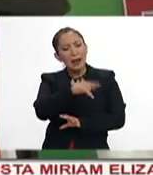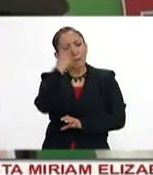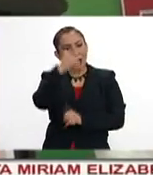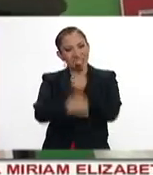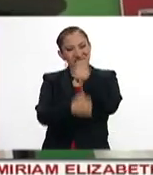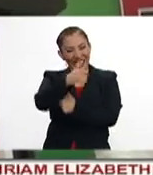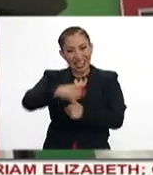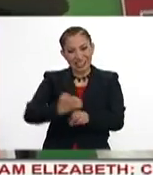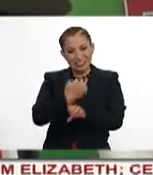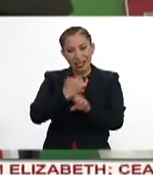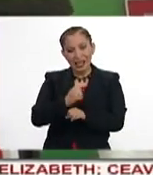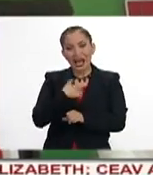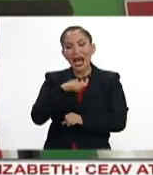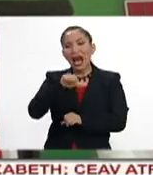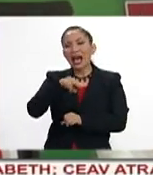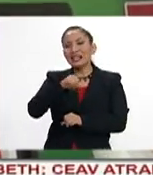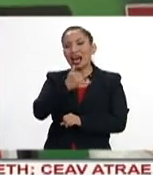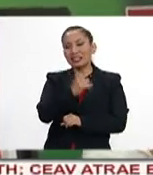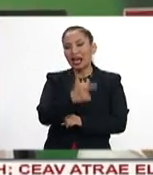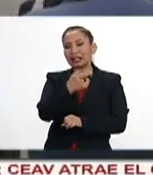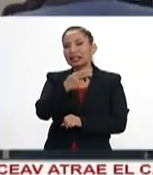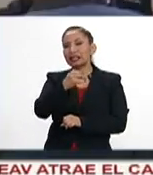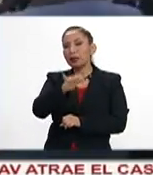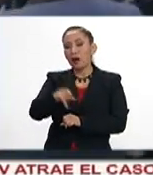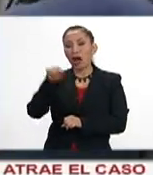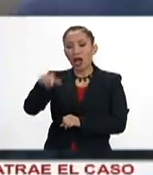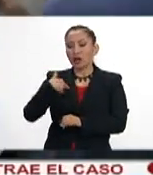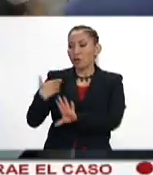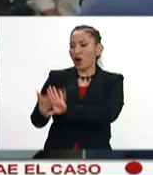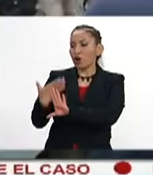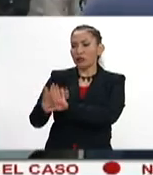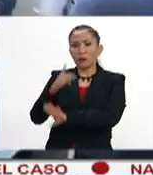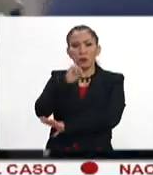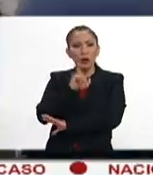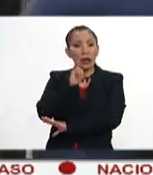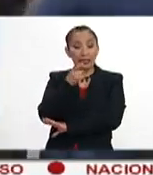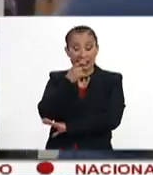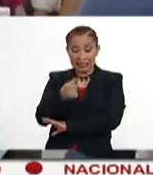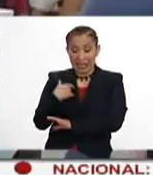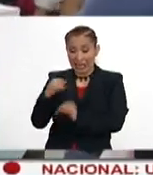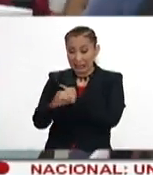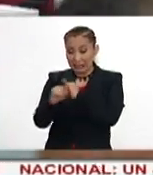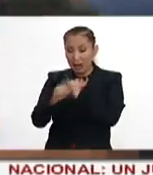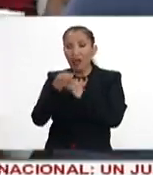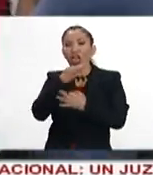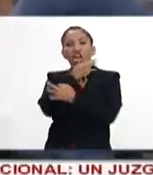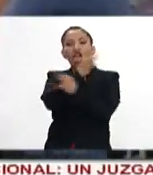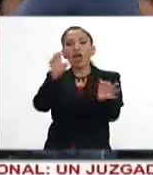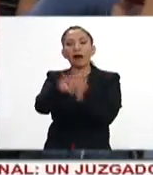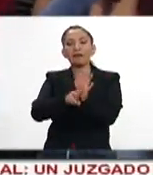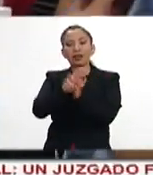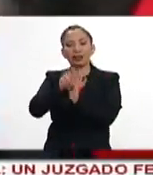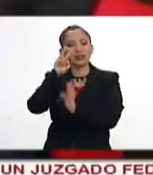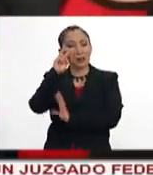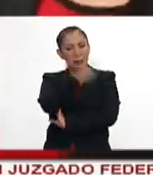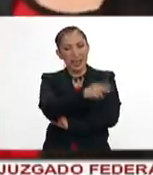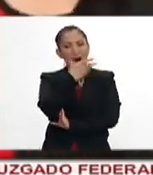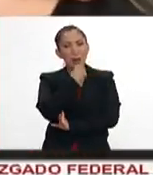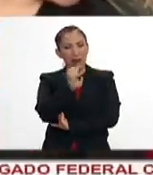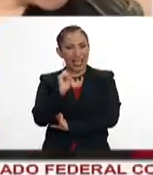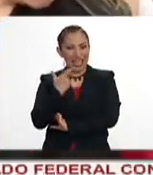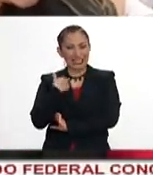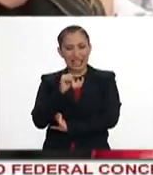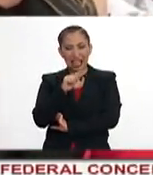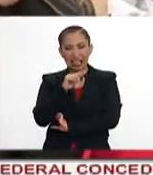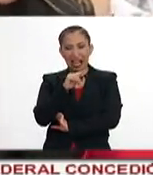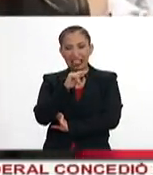gubernatura del estado, Guillermo Anaya. Lo acusa de misoginia, y es que en redes sociales circula un video en el que se puede observar al